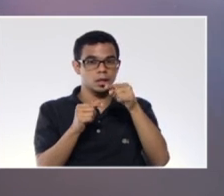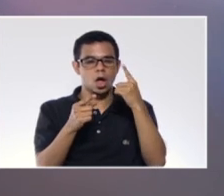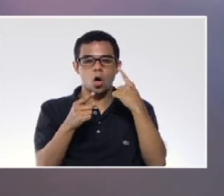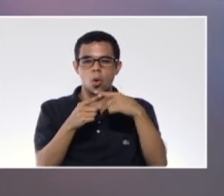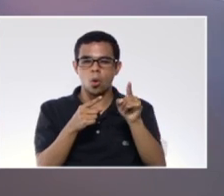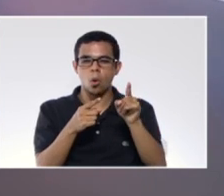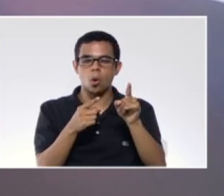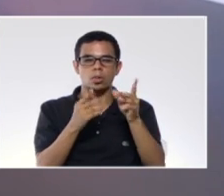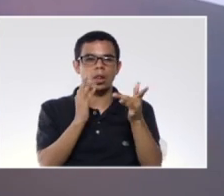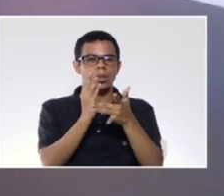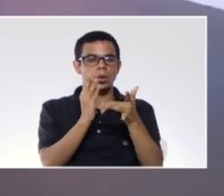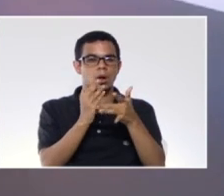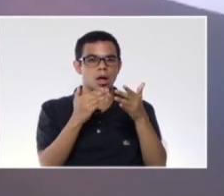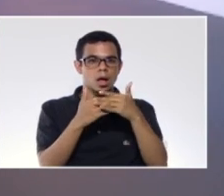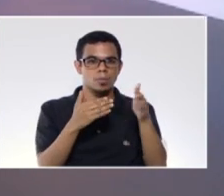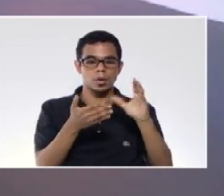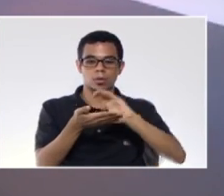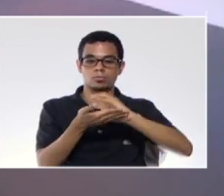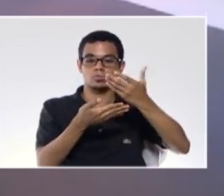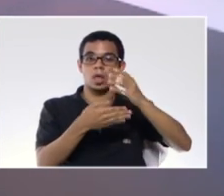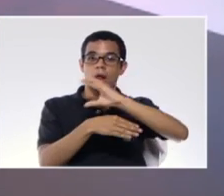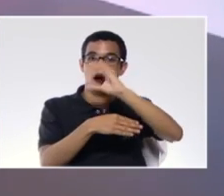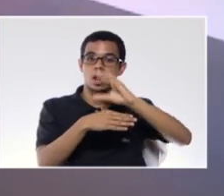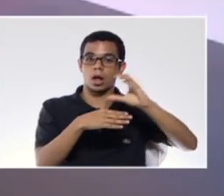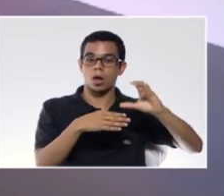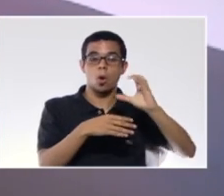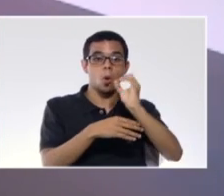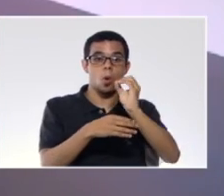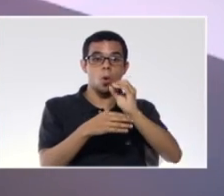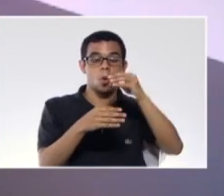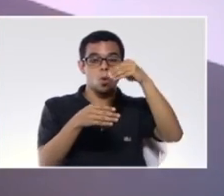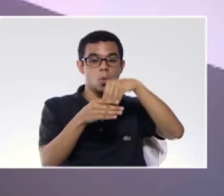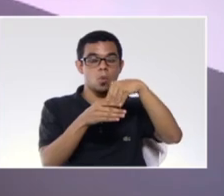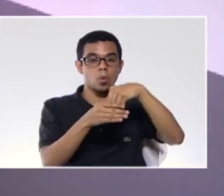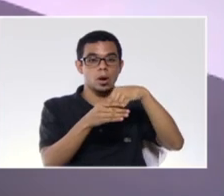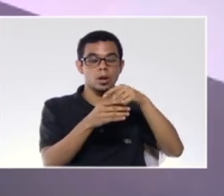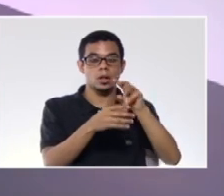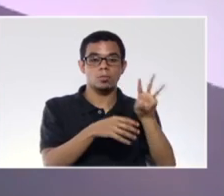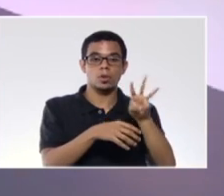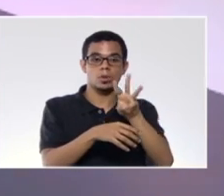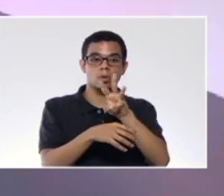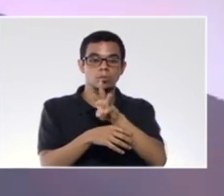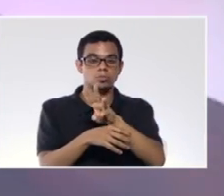código abierto las pueden conseguir en sus canaimitas o descargarlas desde la página web